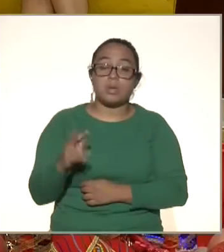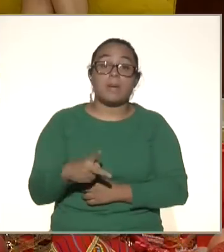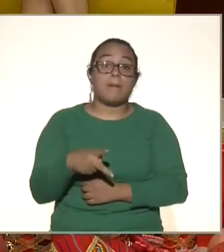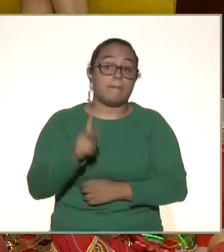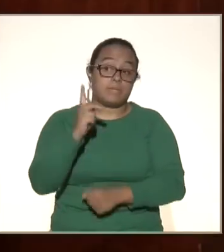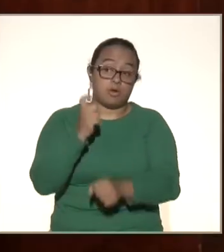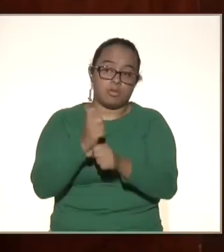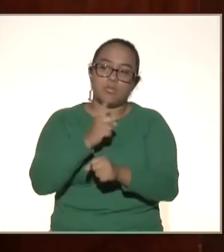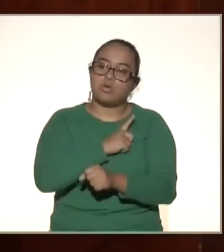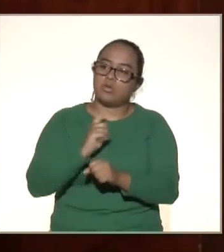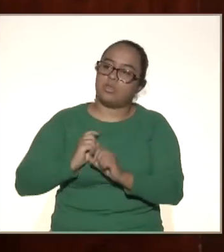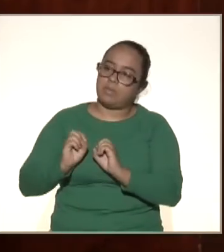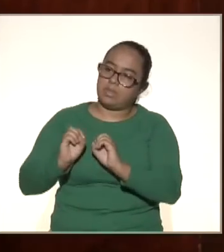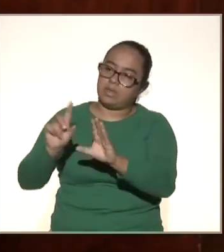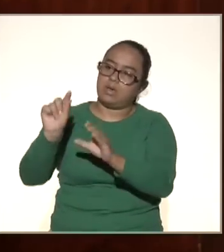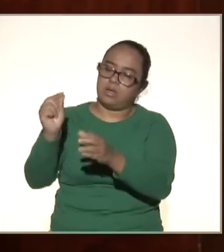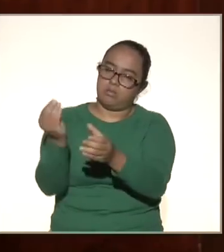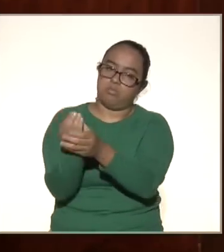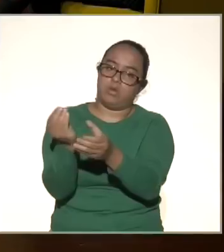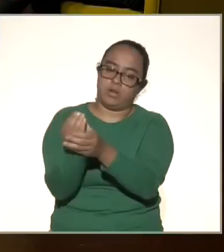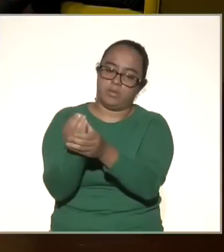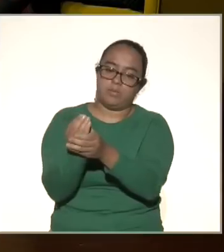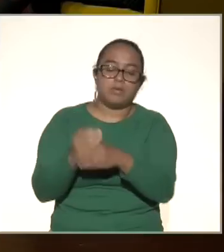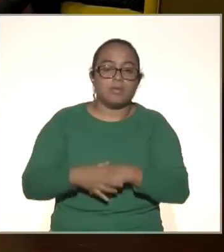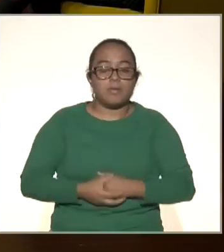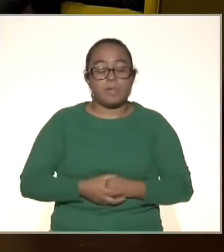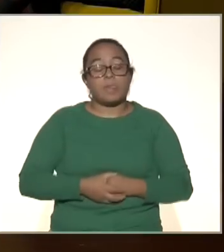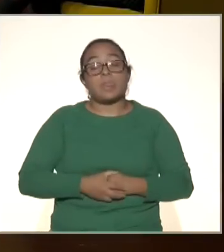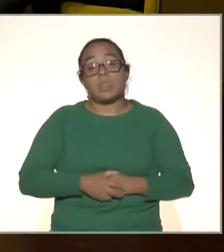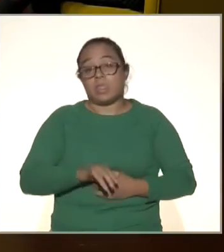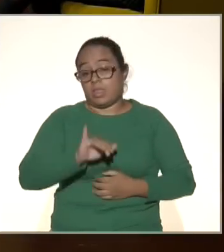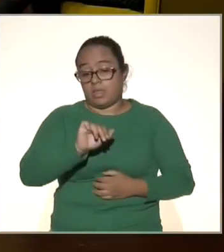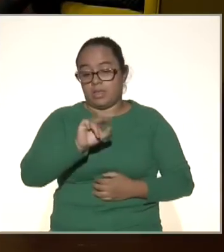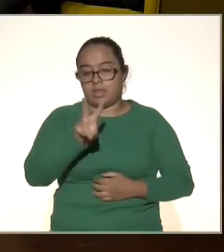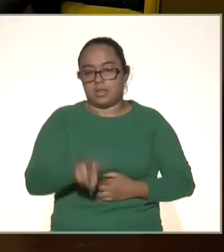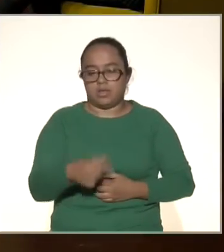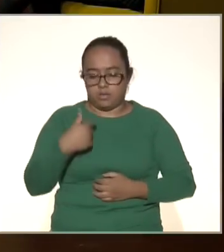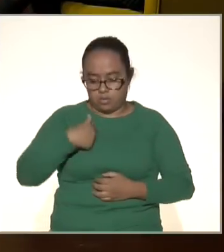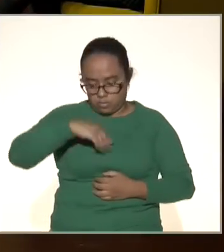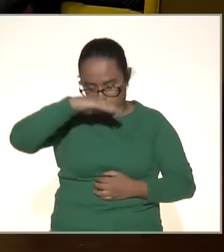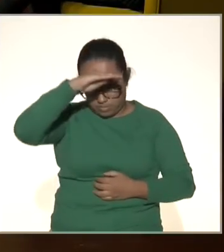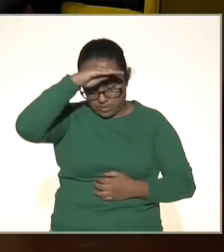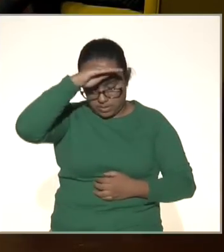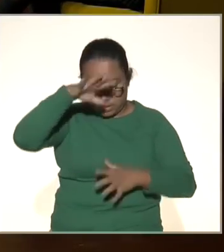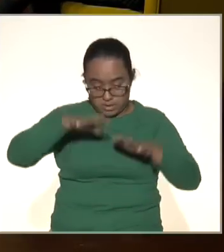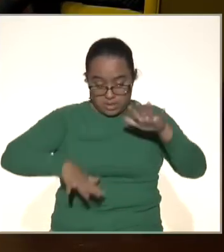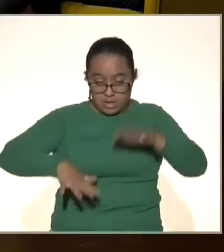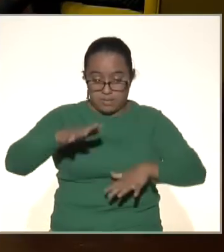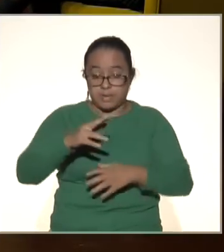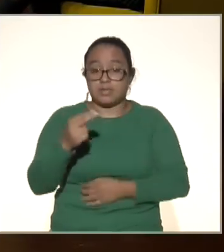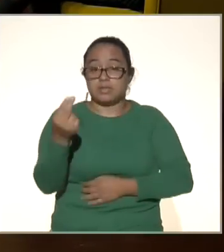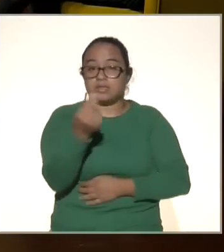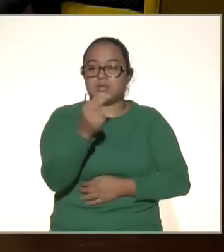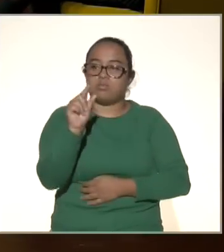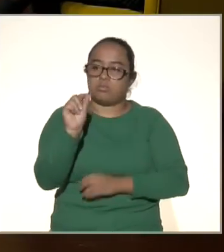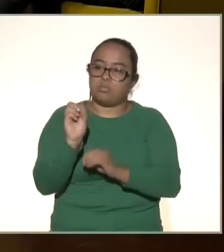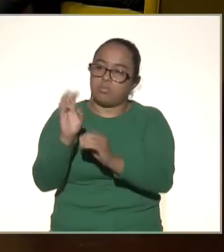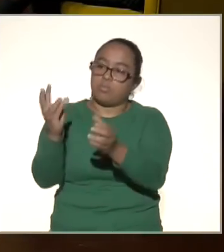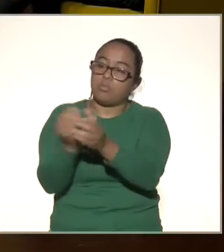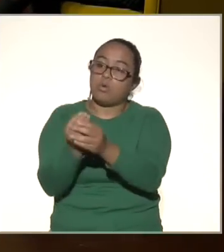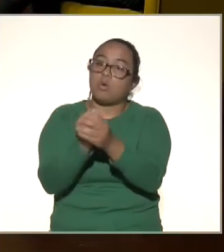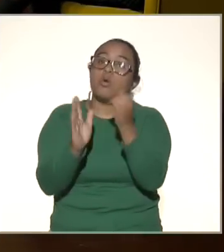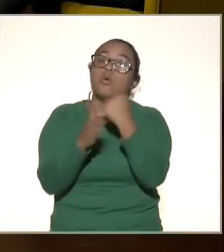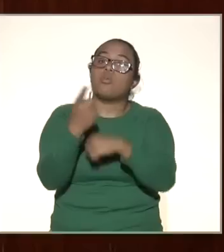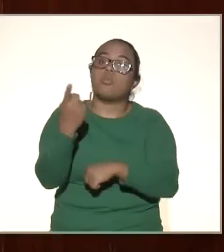entrada, dale un espacio. Claro. Carla, ¿tú qué opinas? Sí, justo pensaba en eso, en que a veces es necesario tomar un espacio porque hay